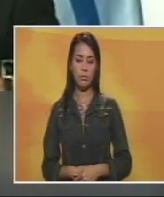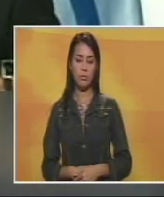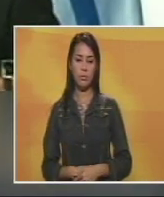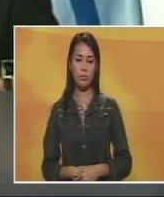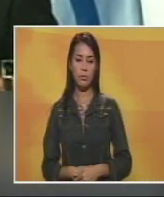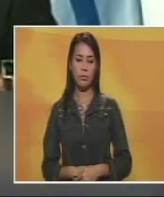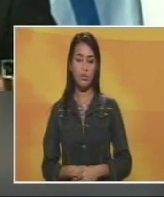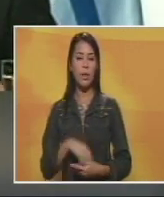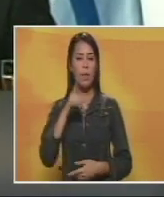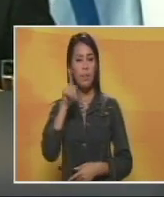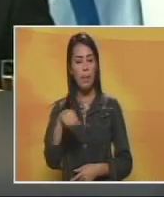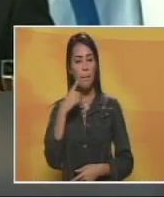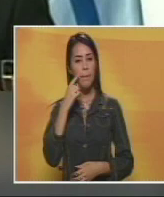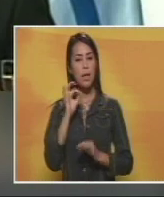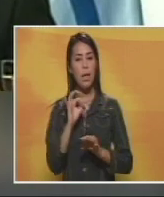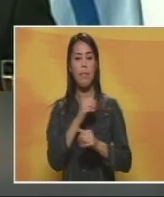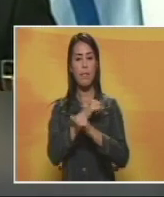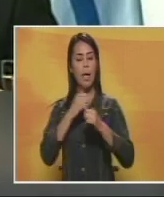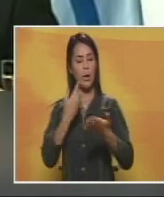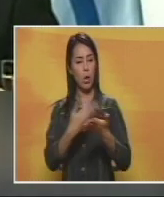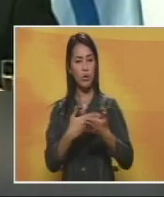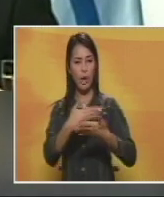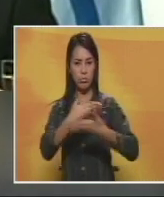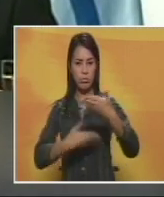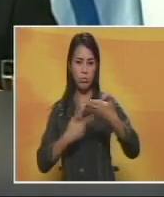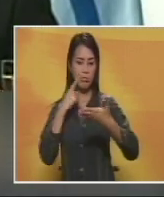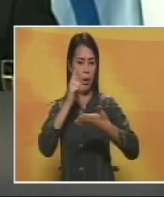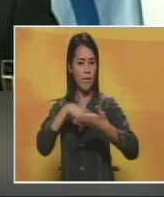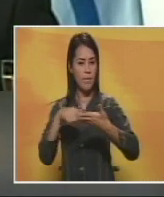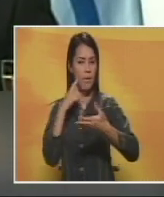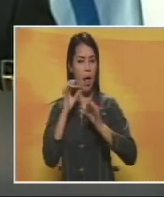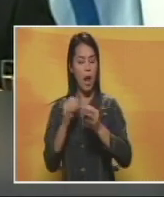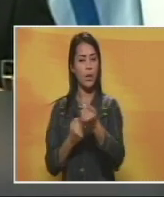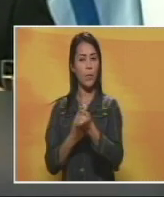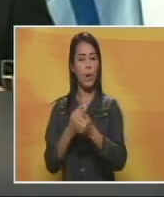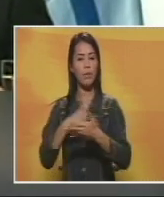concierto de funcionario con contratista, evasión de proceso de contratación.